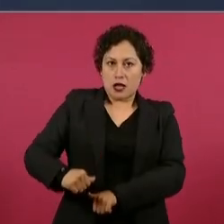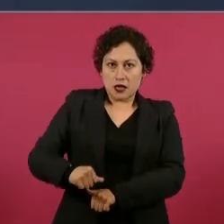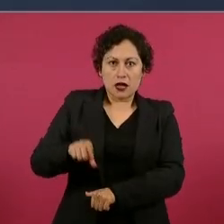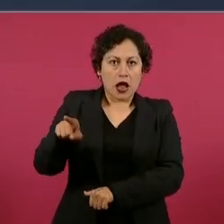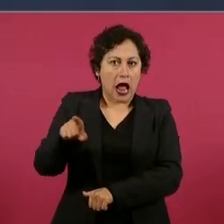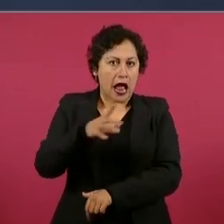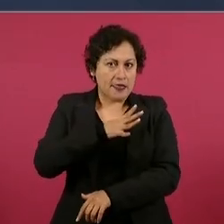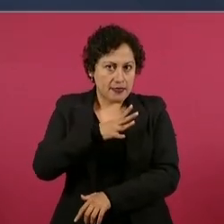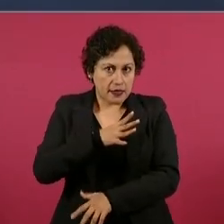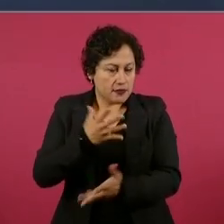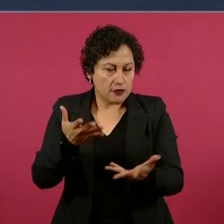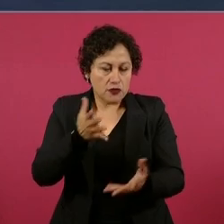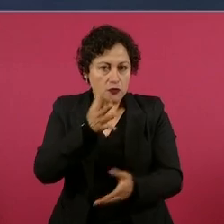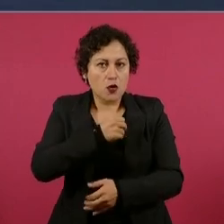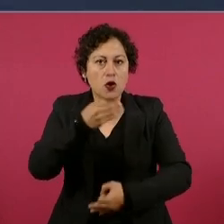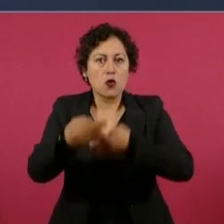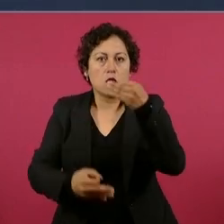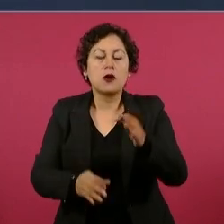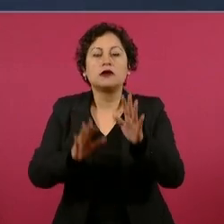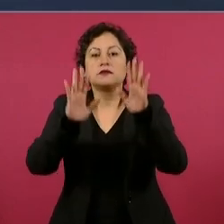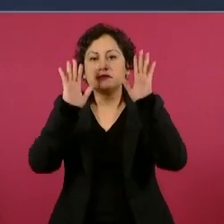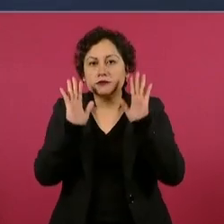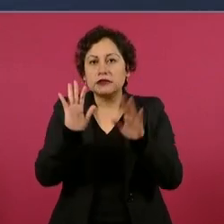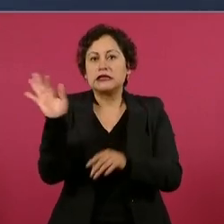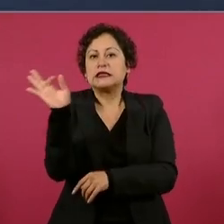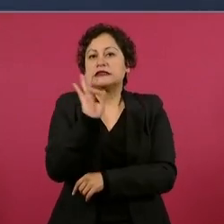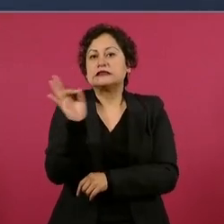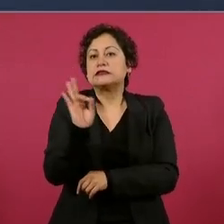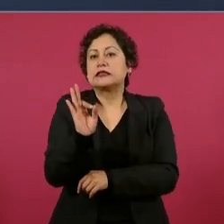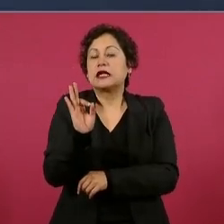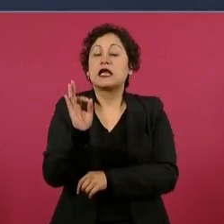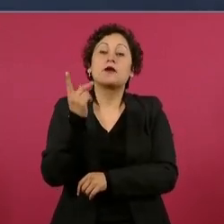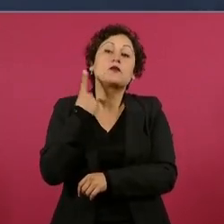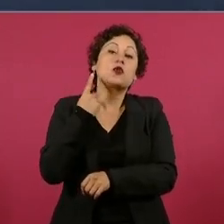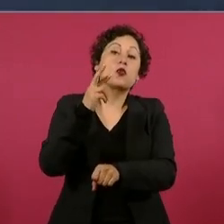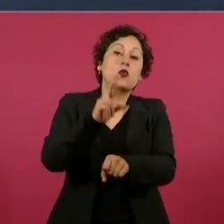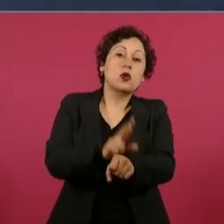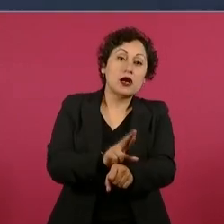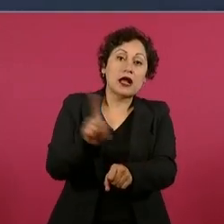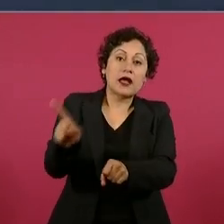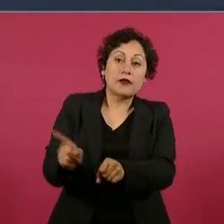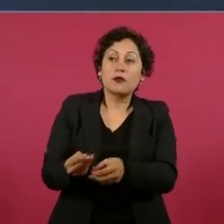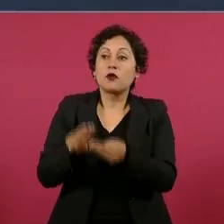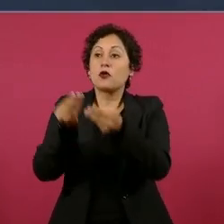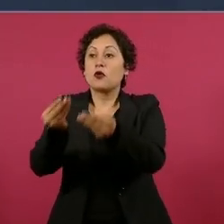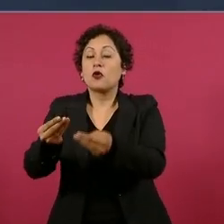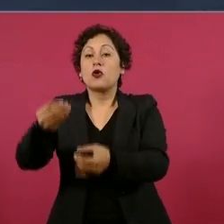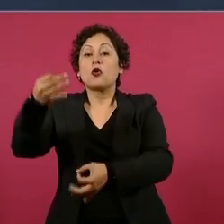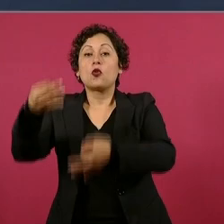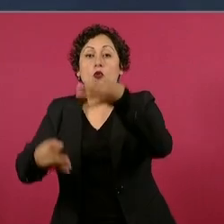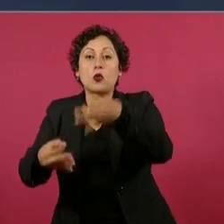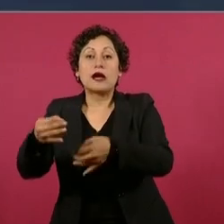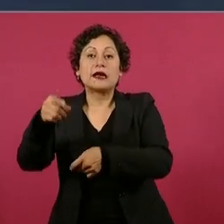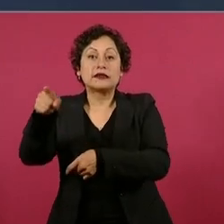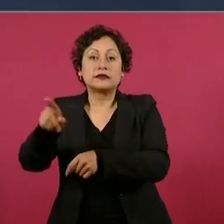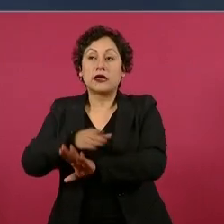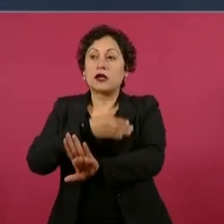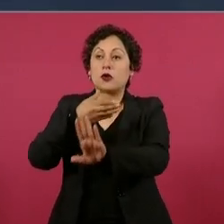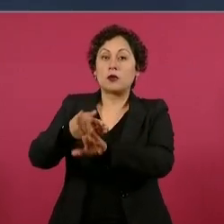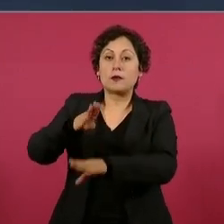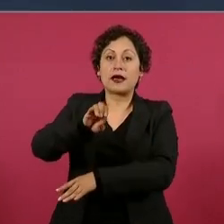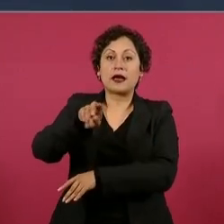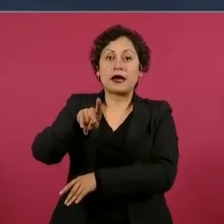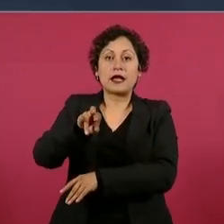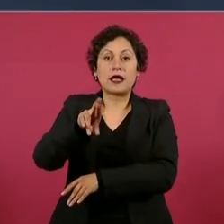procurador consigna al juez la averiguación en contra de Bejarano y él se ampara, él gana el